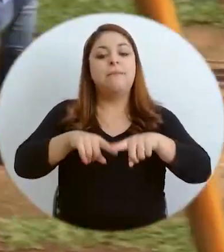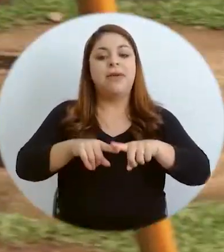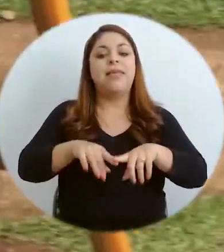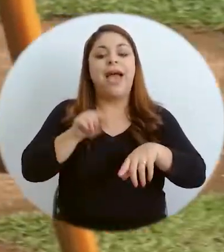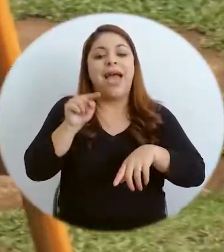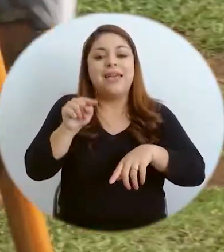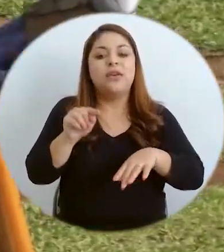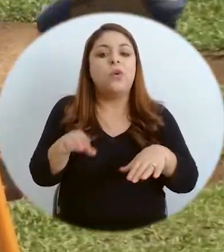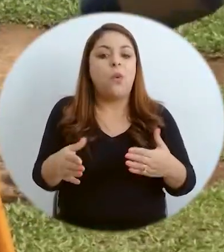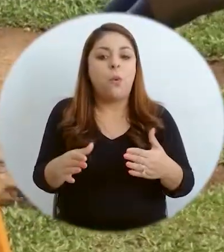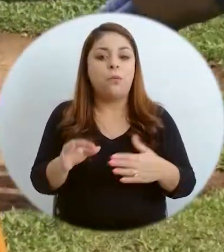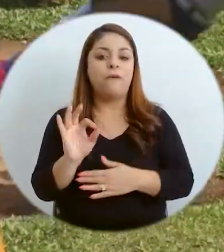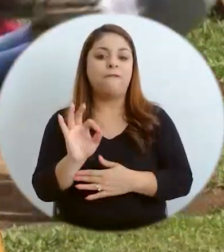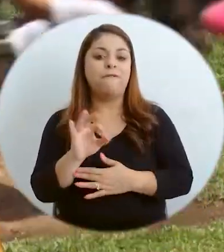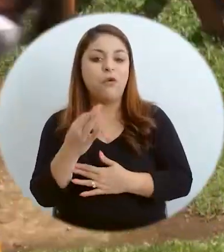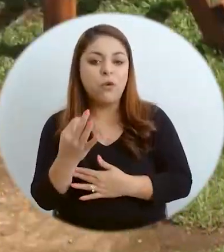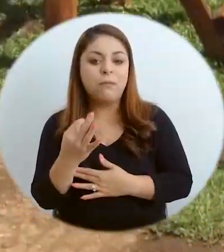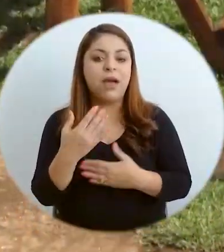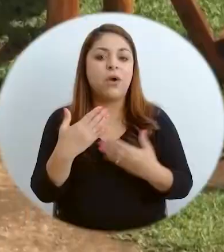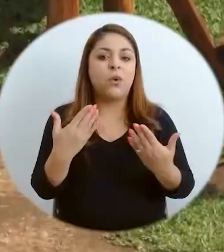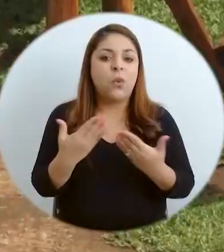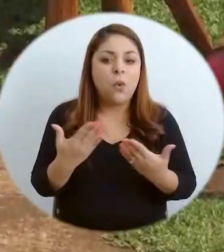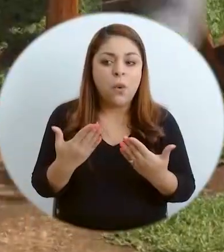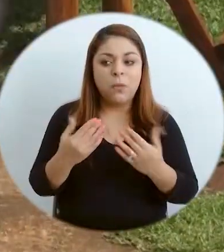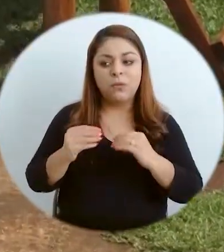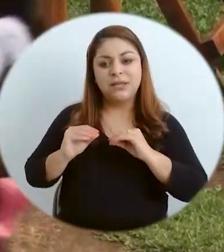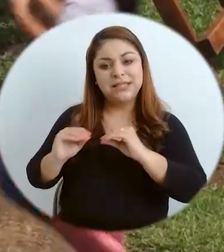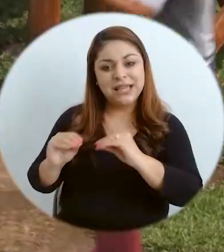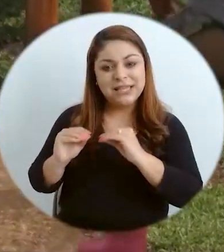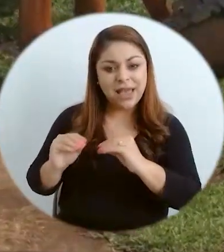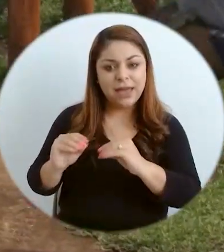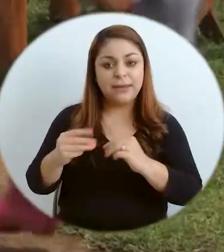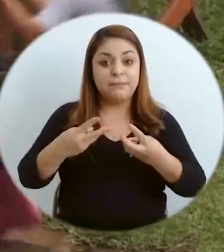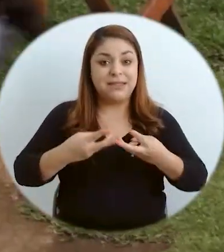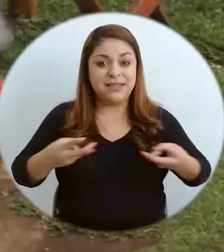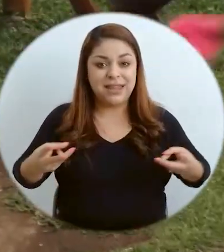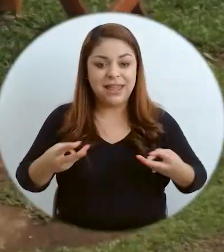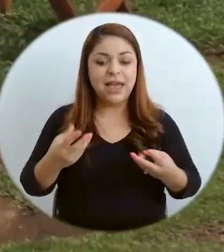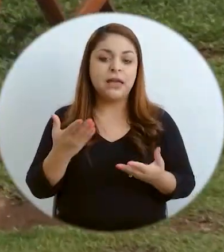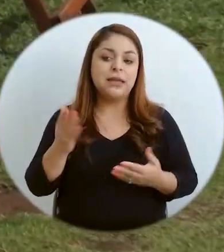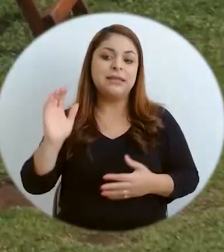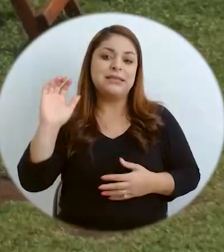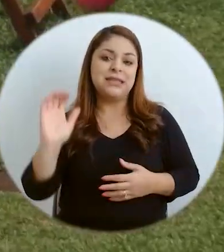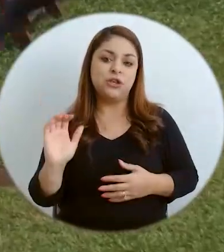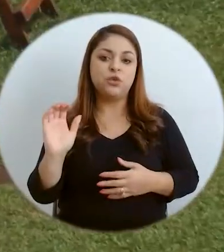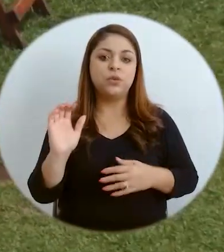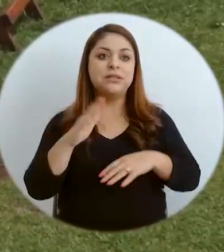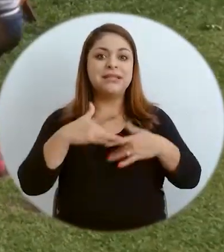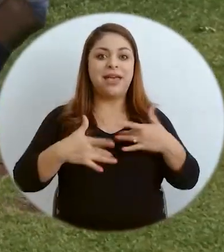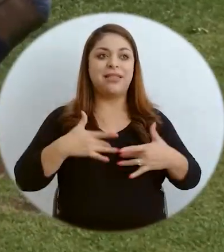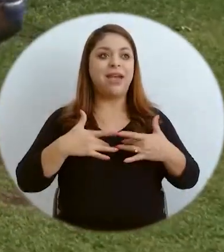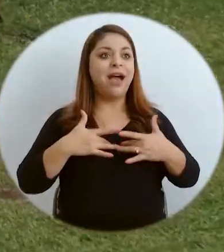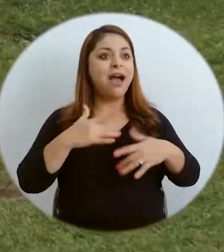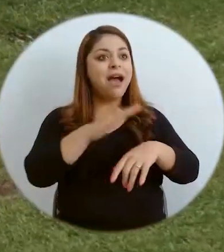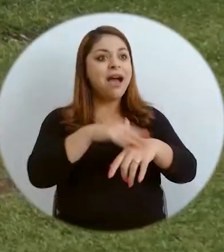dar la forma, el cómo se va a dar esa materia de manera que el niño le llame la atención y que